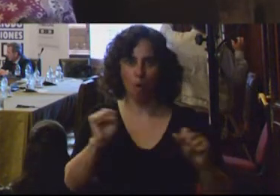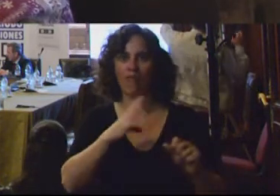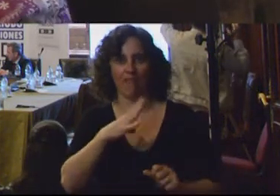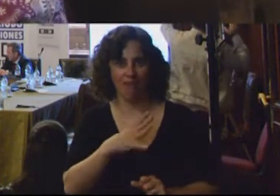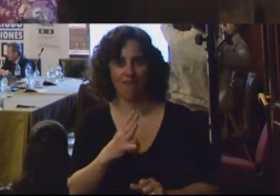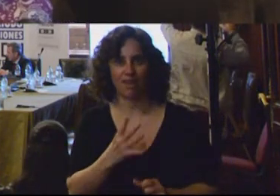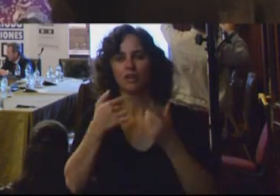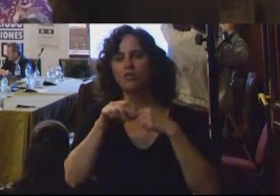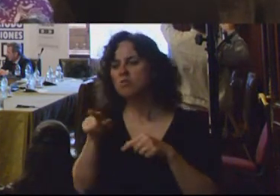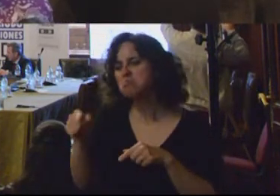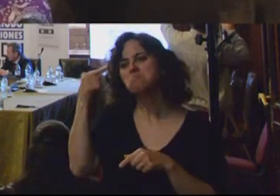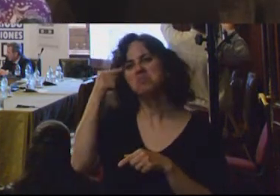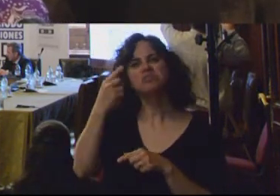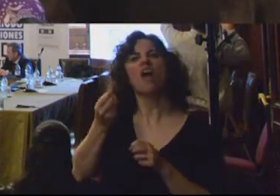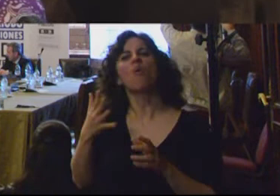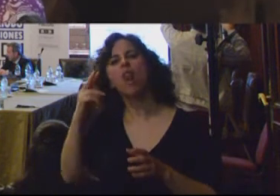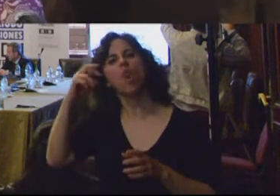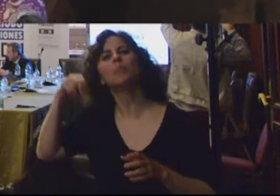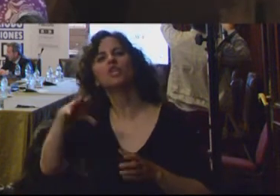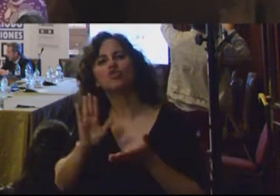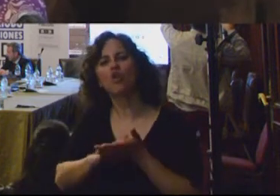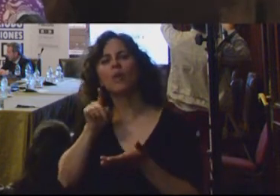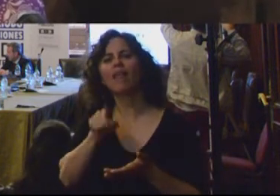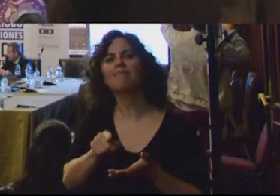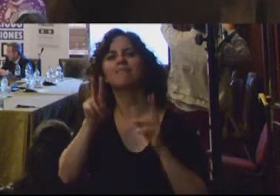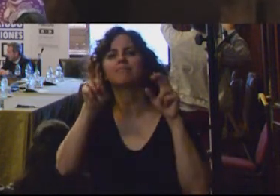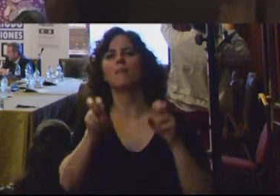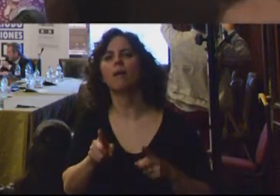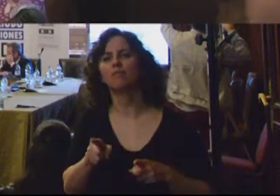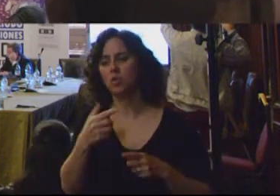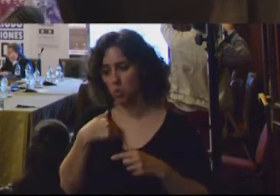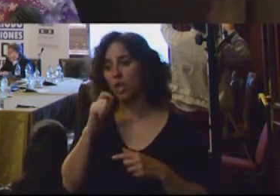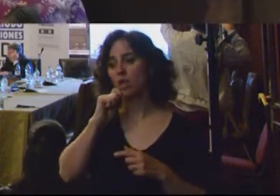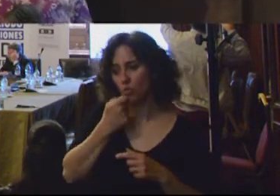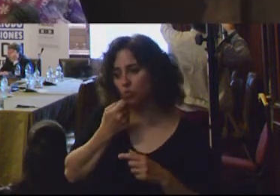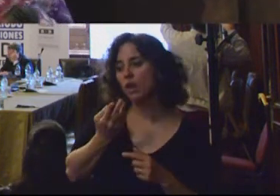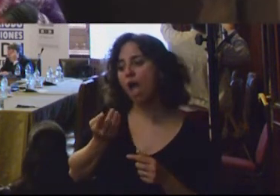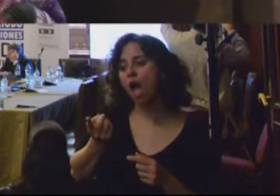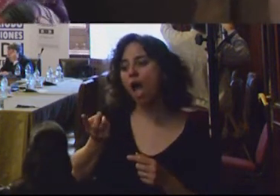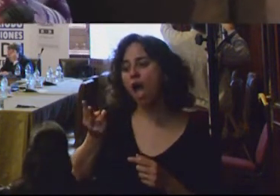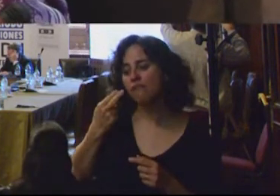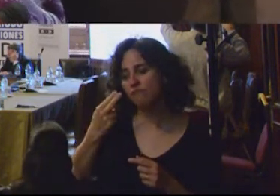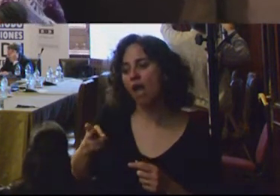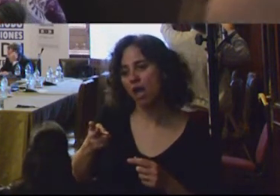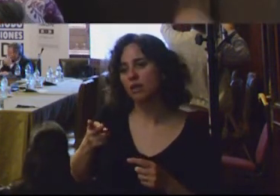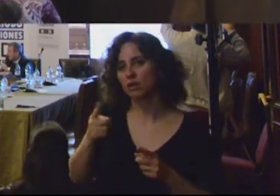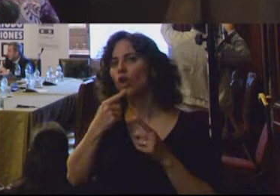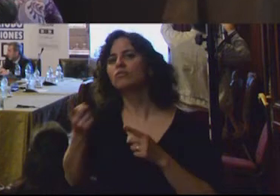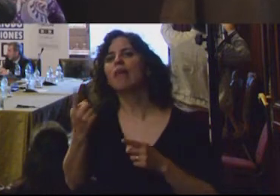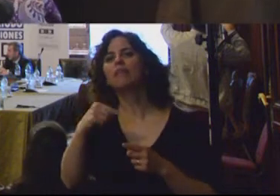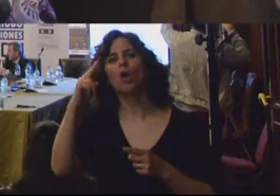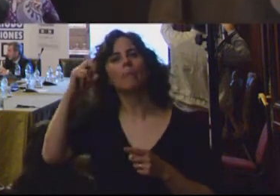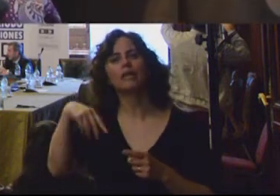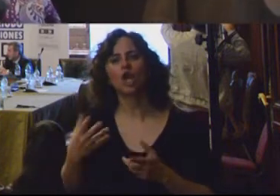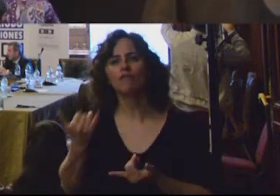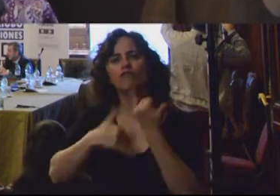es la visión de ustedes en ese punto? Me gustaría poder esto recoger esa